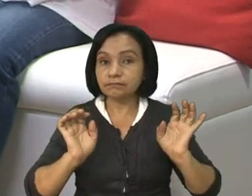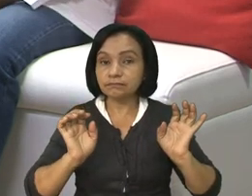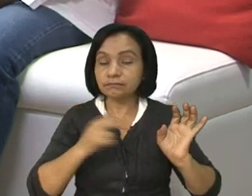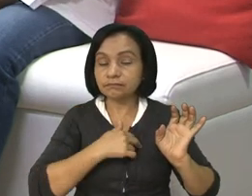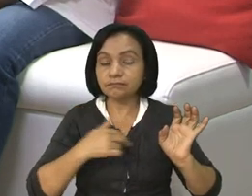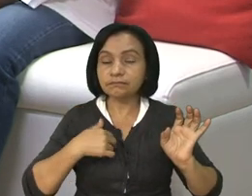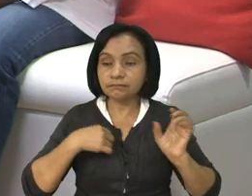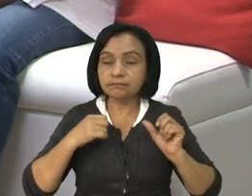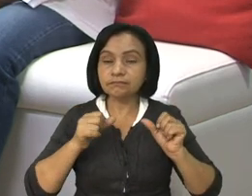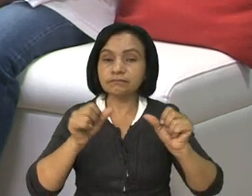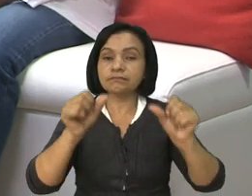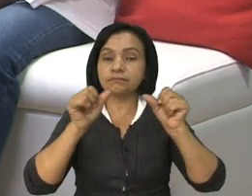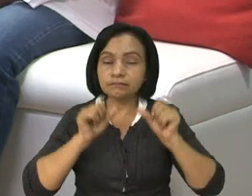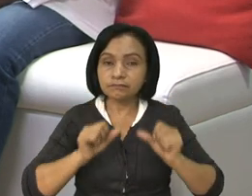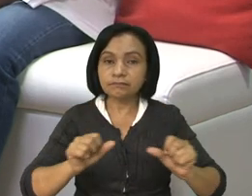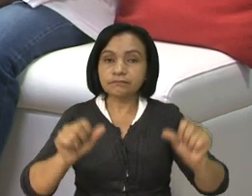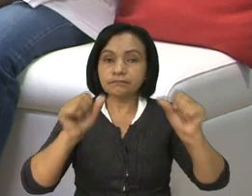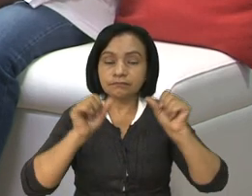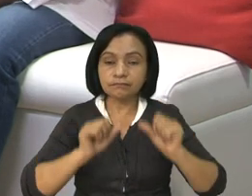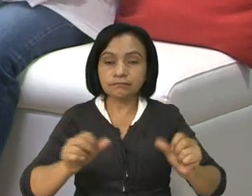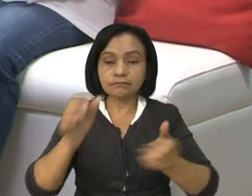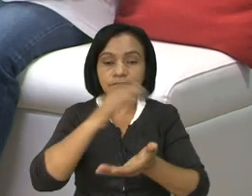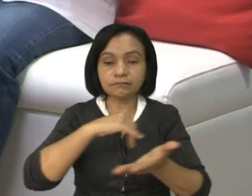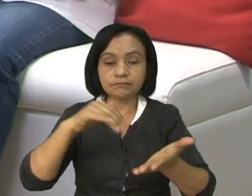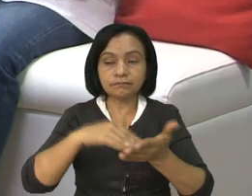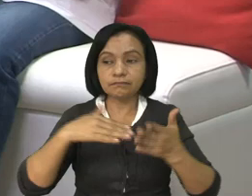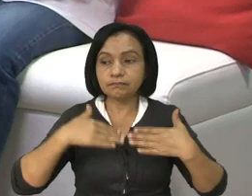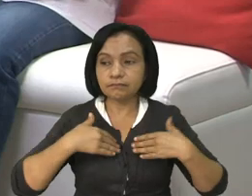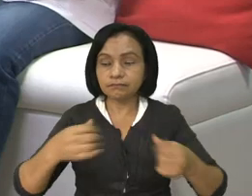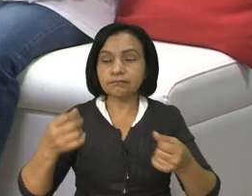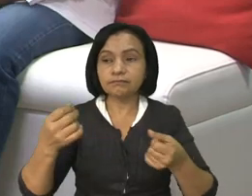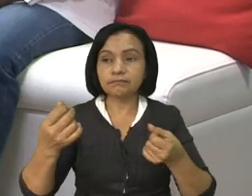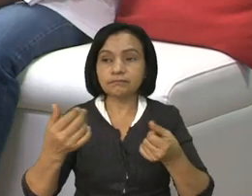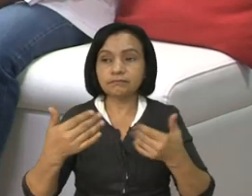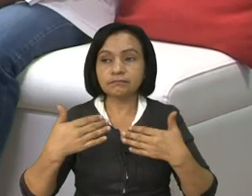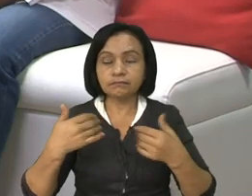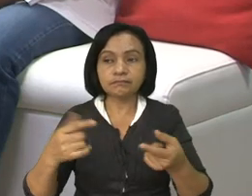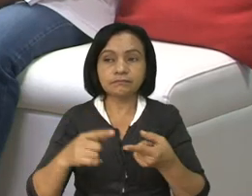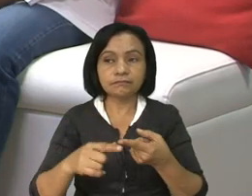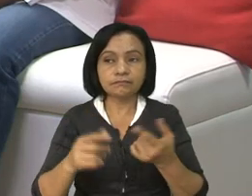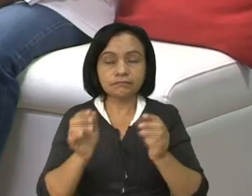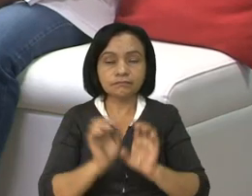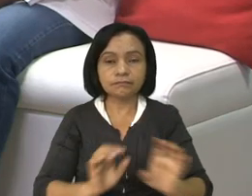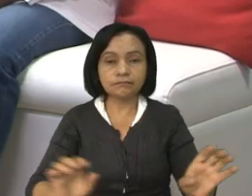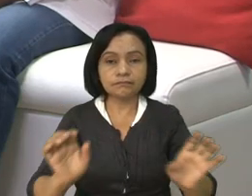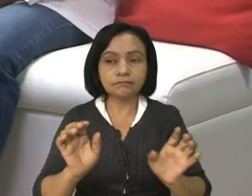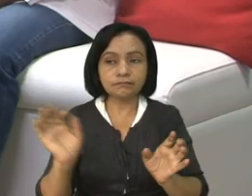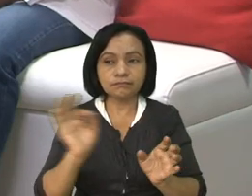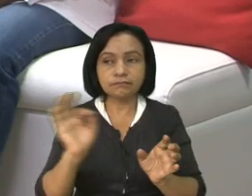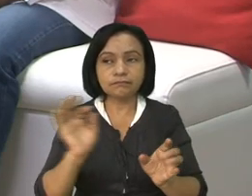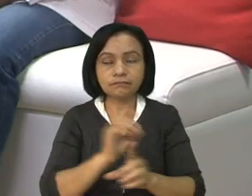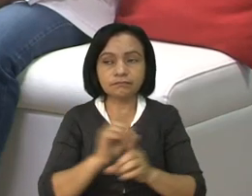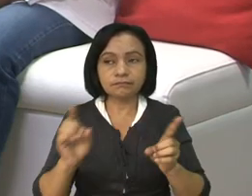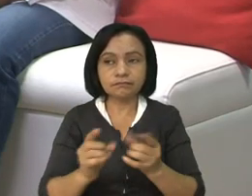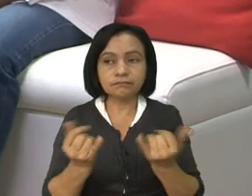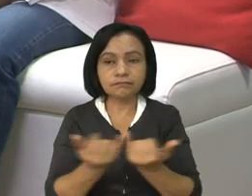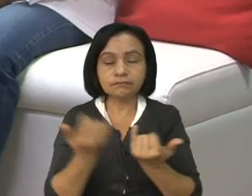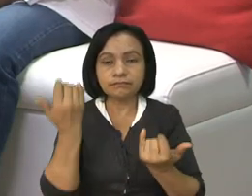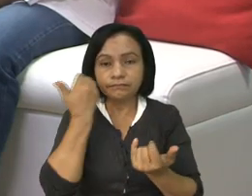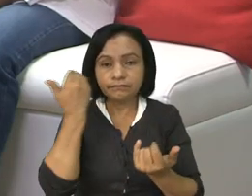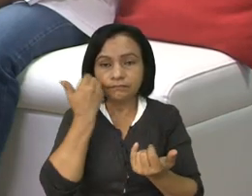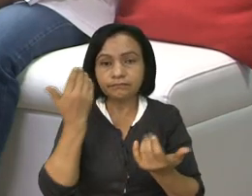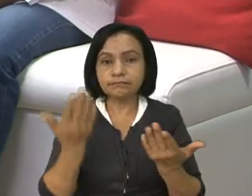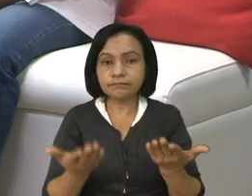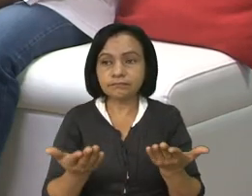estamos constantemente en la unidad de salud desparasitando niños, adultos, y de esta forma puede garantizar que las personas se enfermen